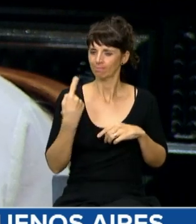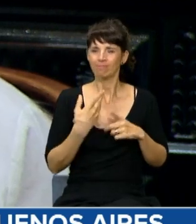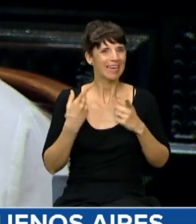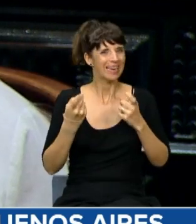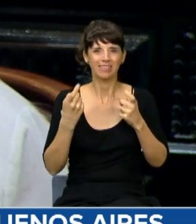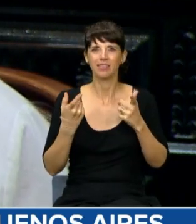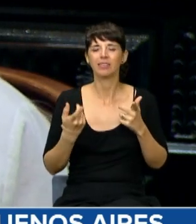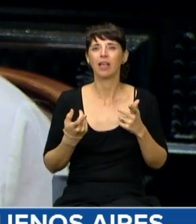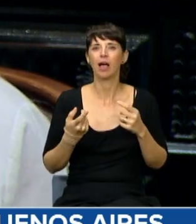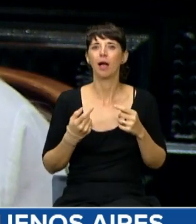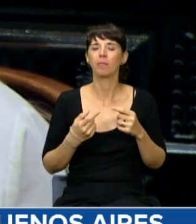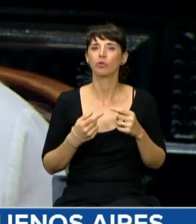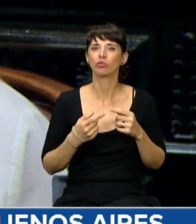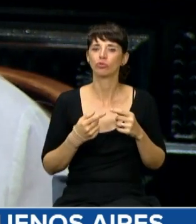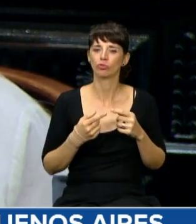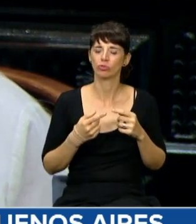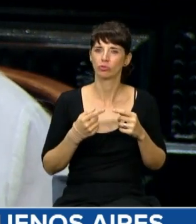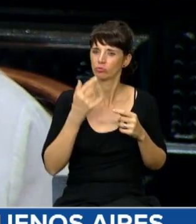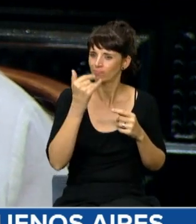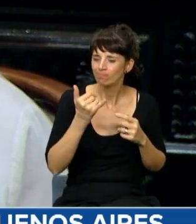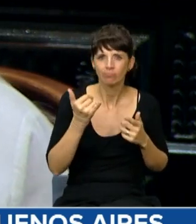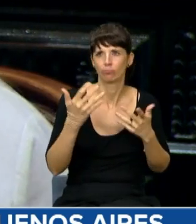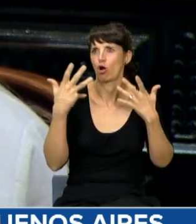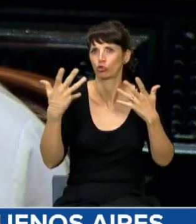este episodio nos conmueve y